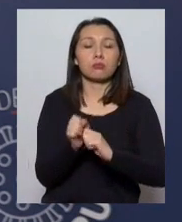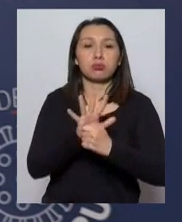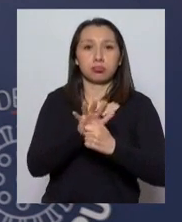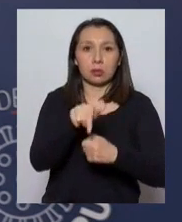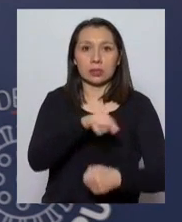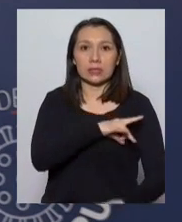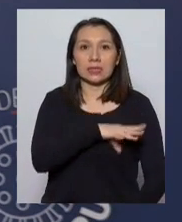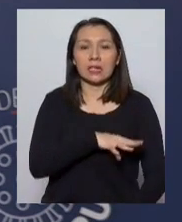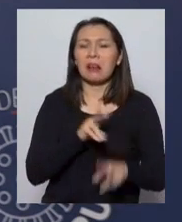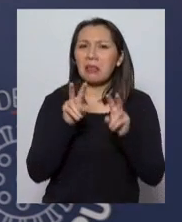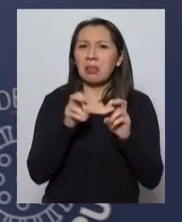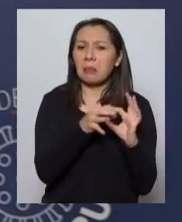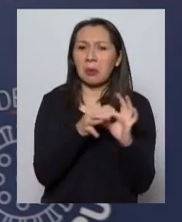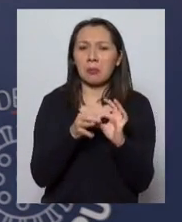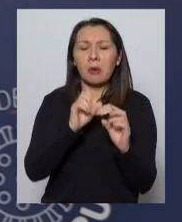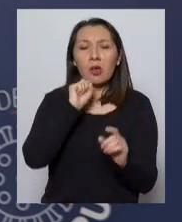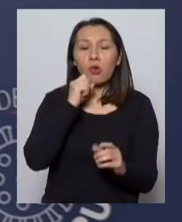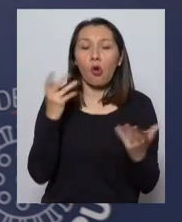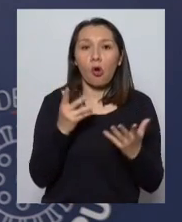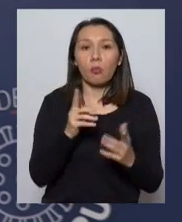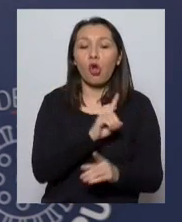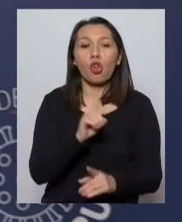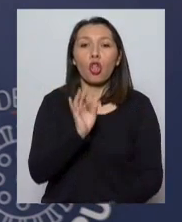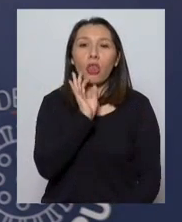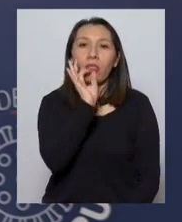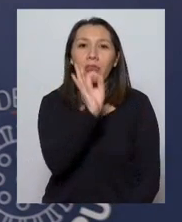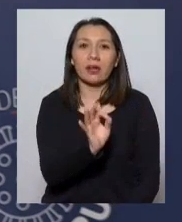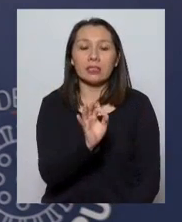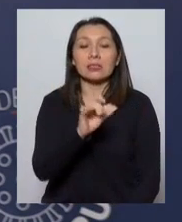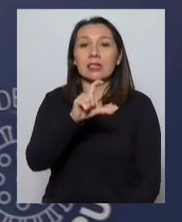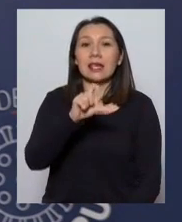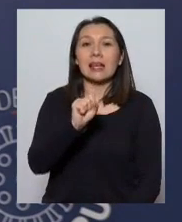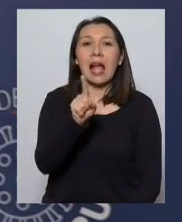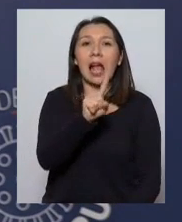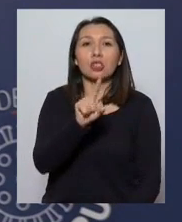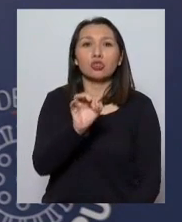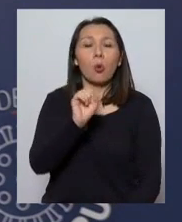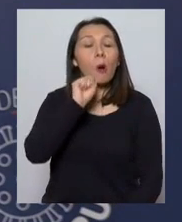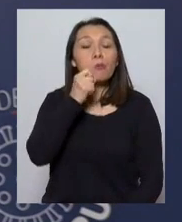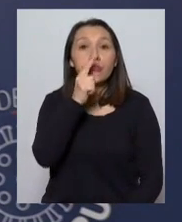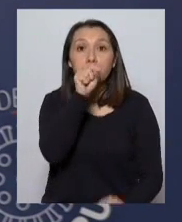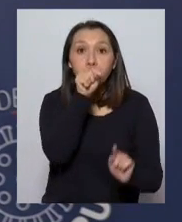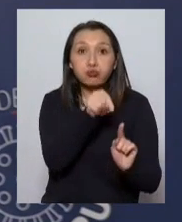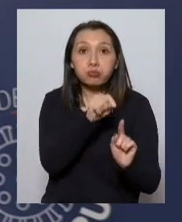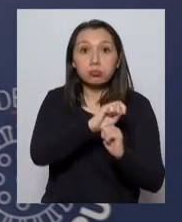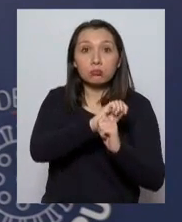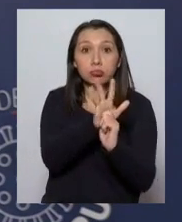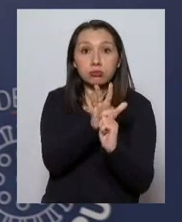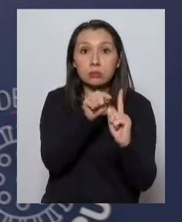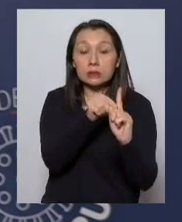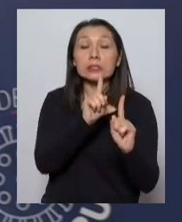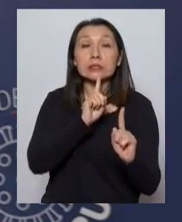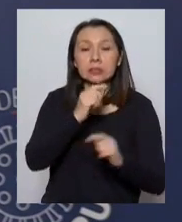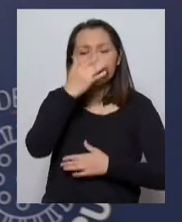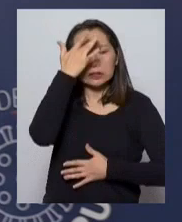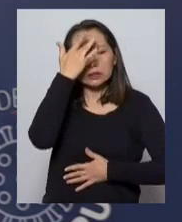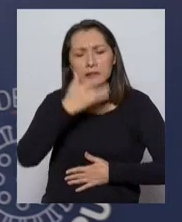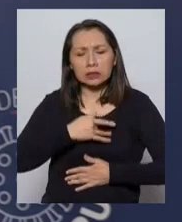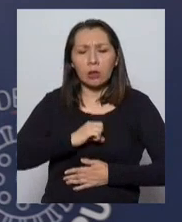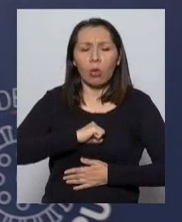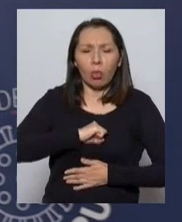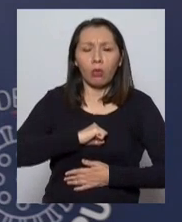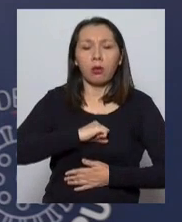en el sentido de que no llamamos caso solo aquel como era antes que tenía tiene síntomas y le hacemos